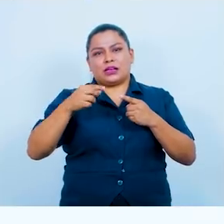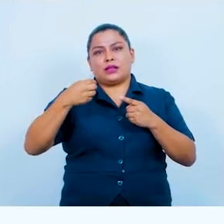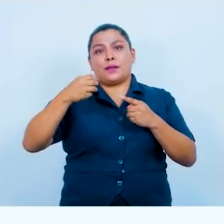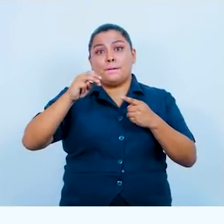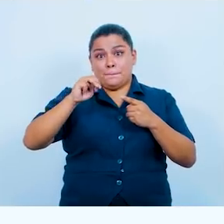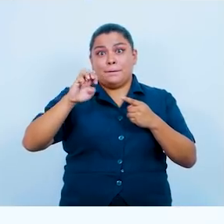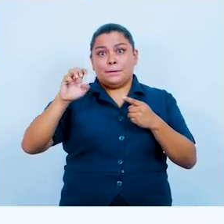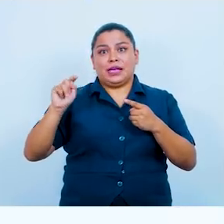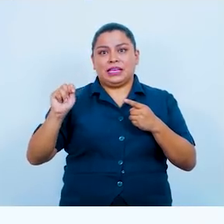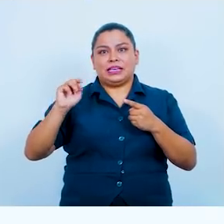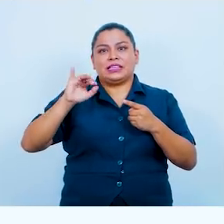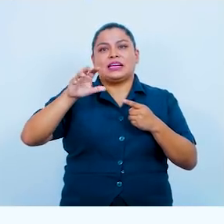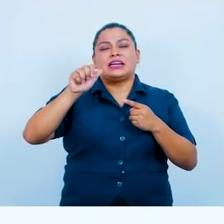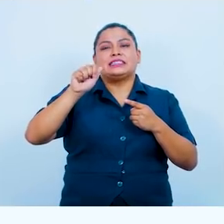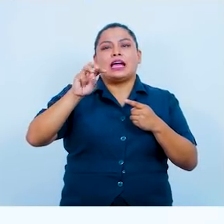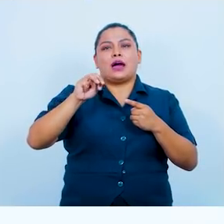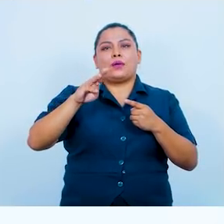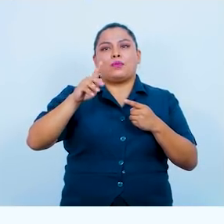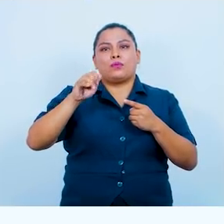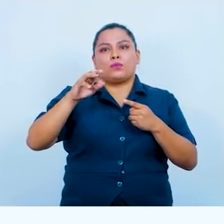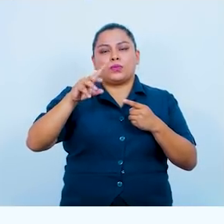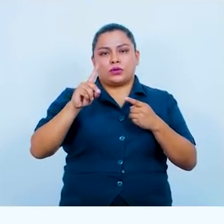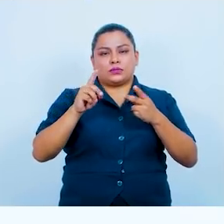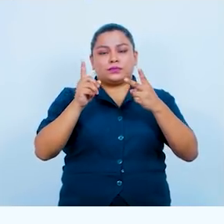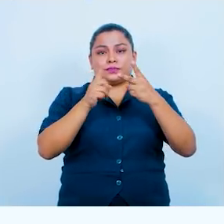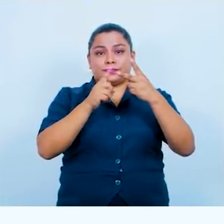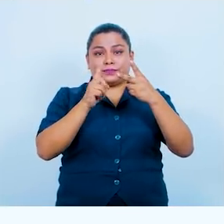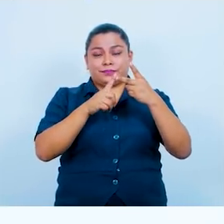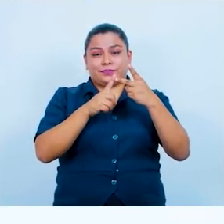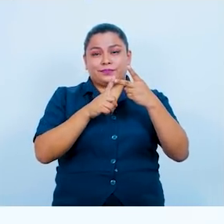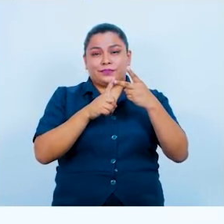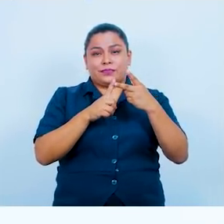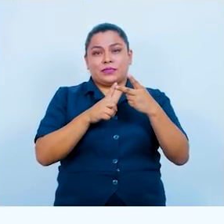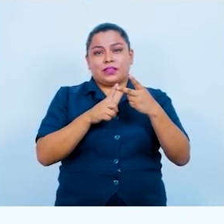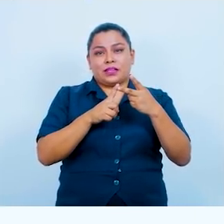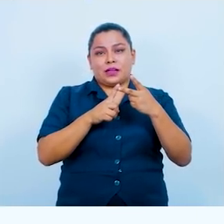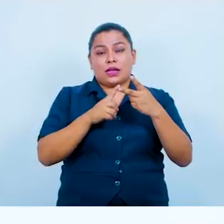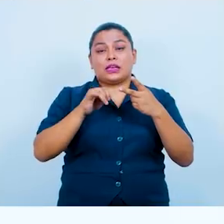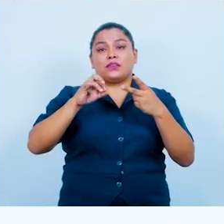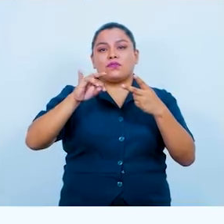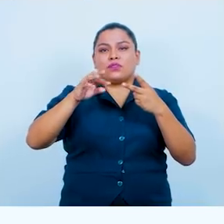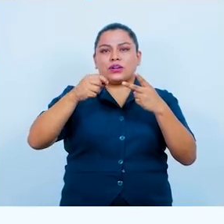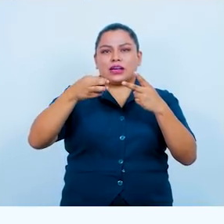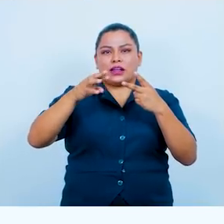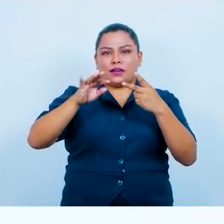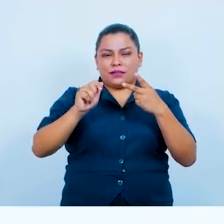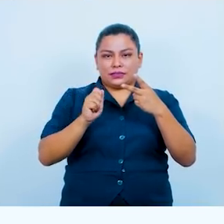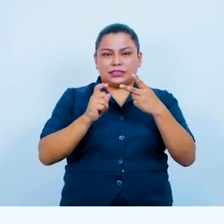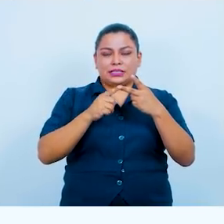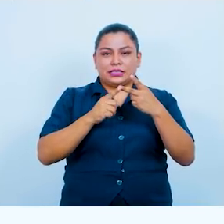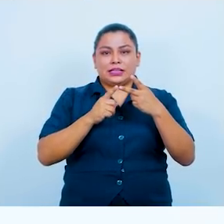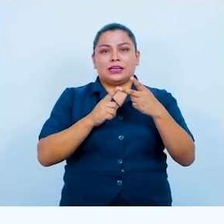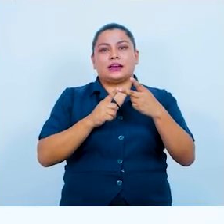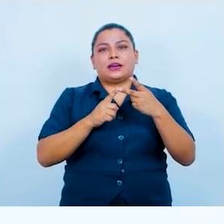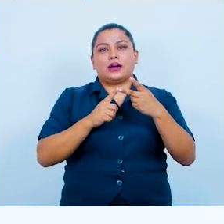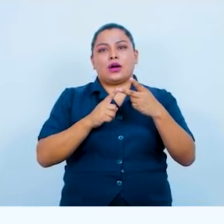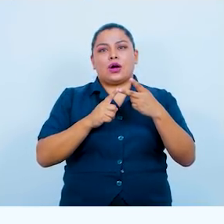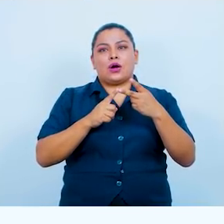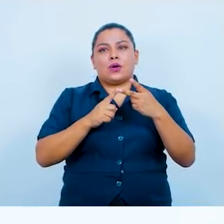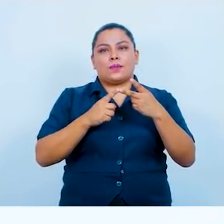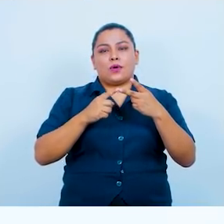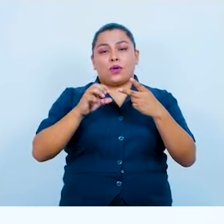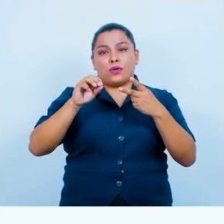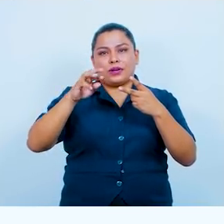Google Meet, Jamboard. Y la TAC, realizar infografías, elaborar